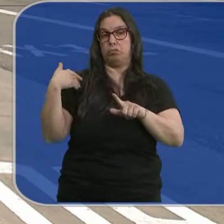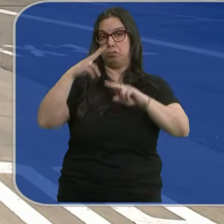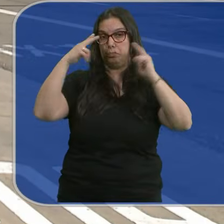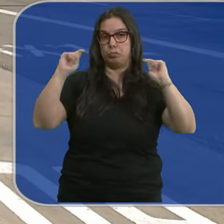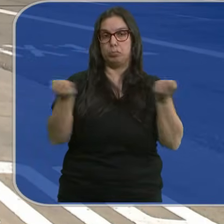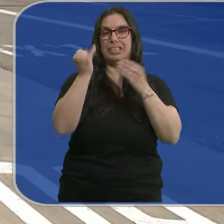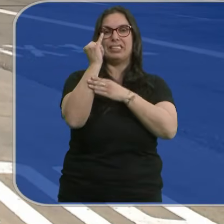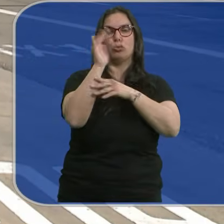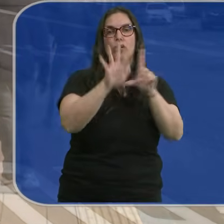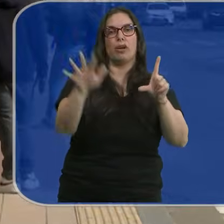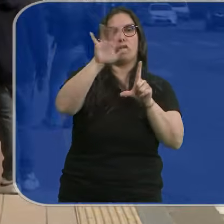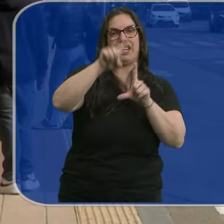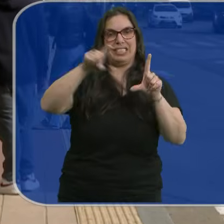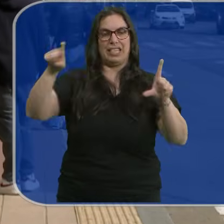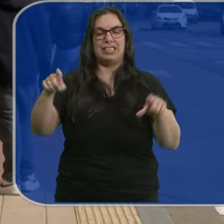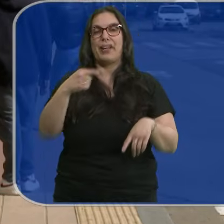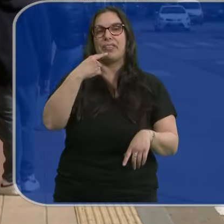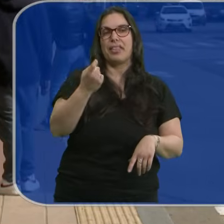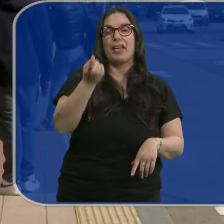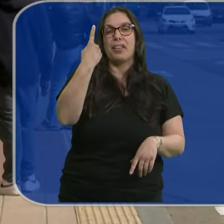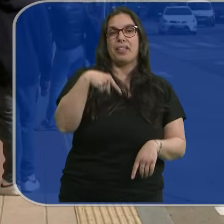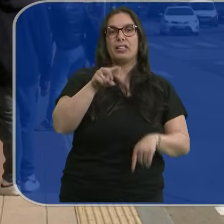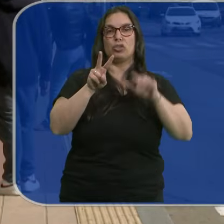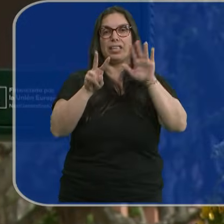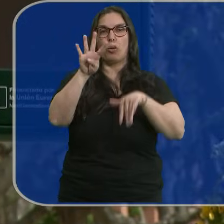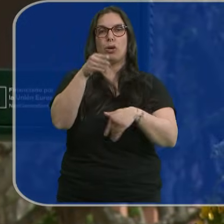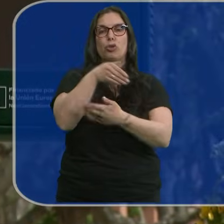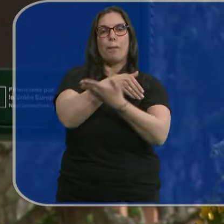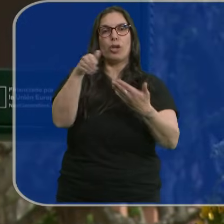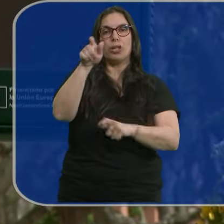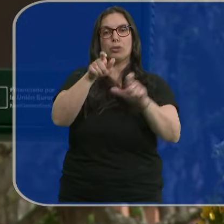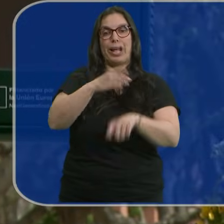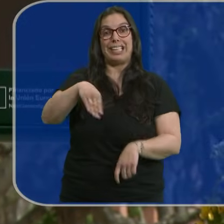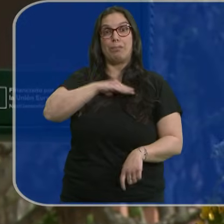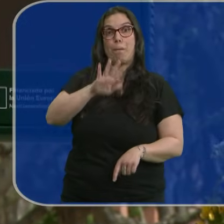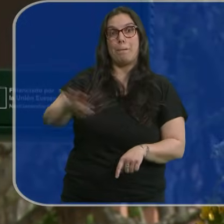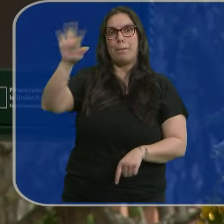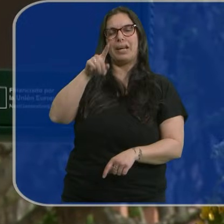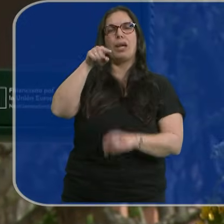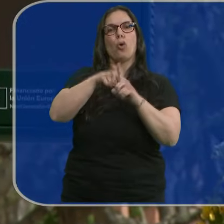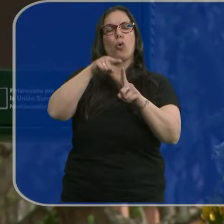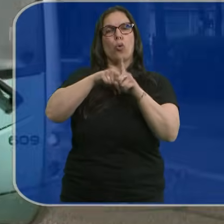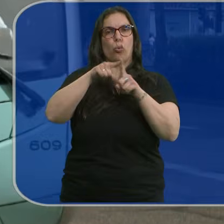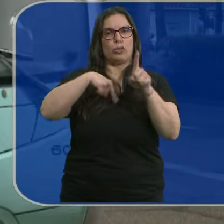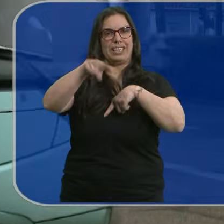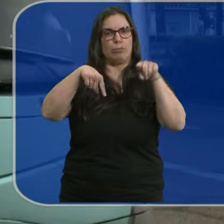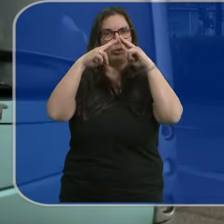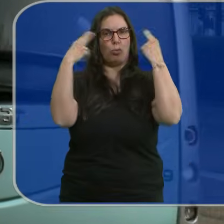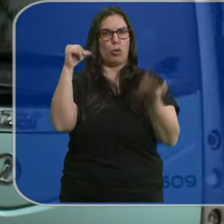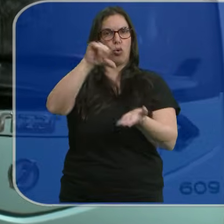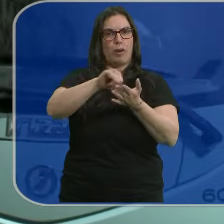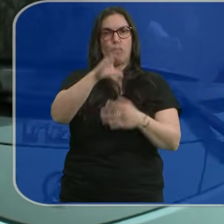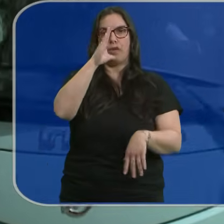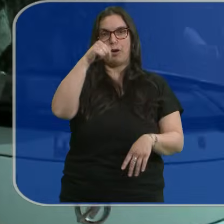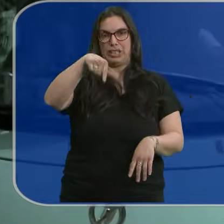el Instituto Nacional de Estadística. Nos habla de 174 millones de españoles que utilizaron el transporte público urbano en febrero de 2026 y